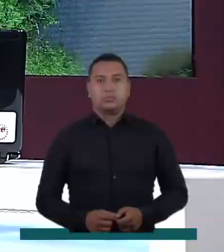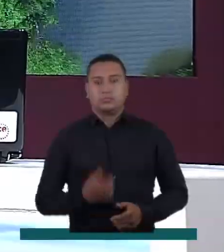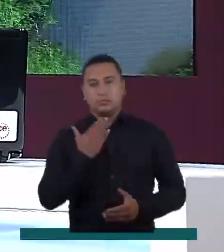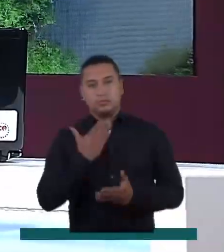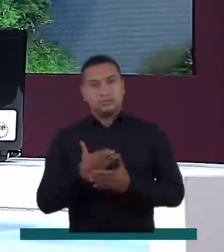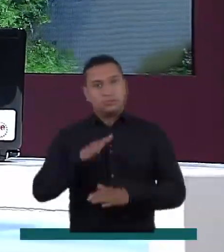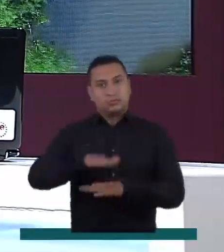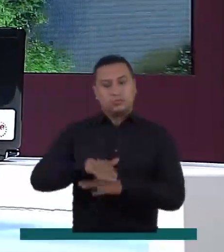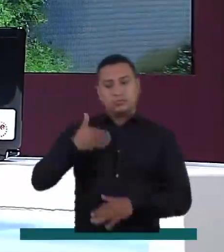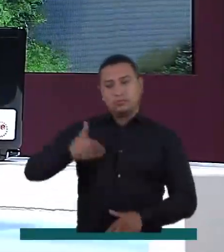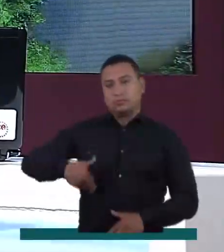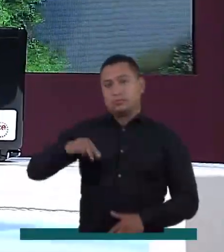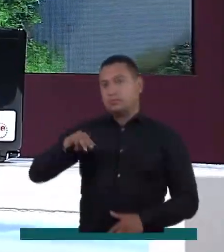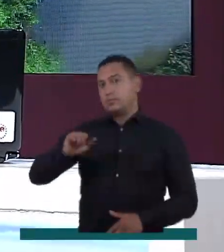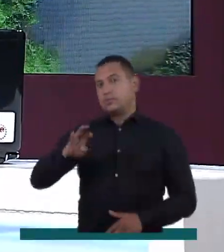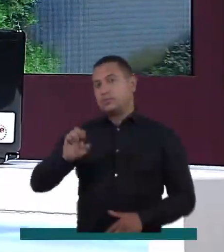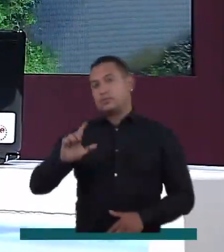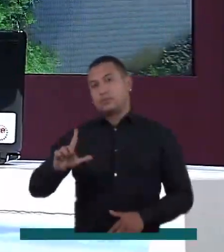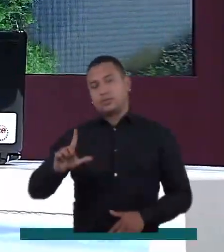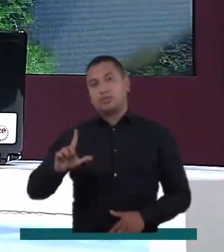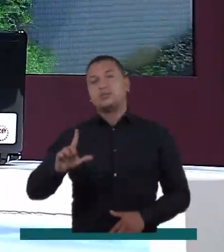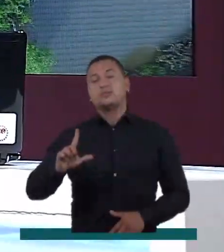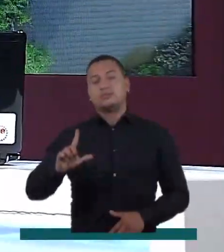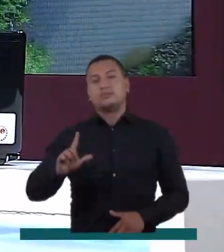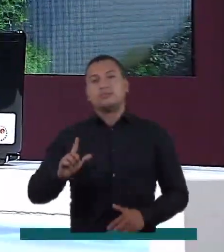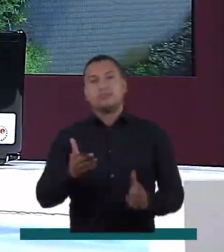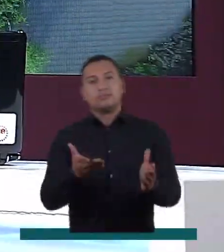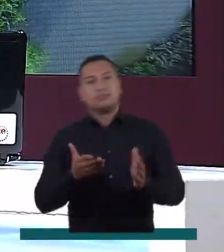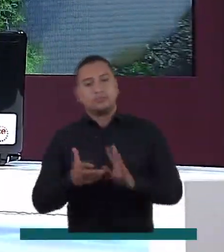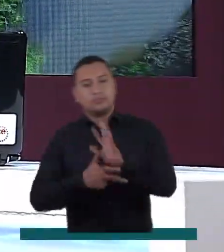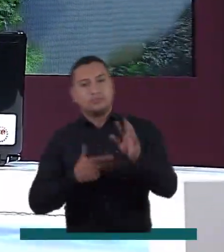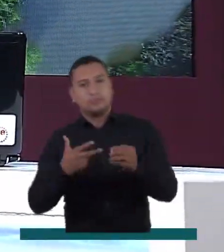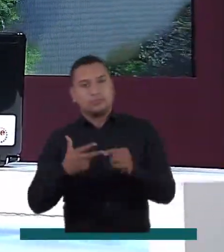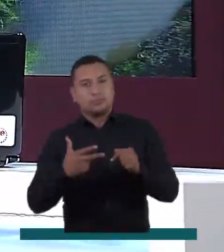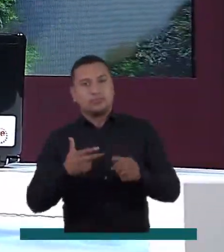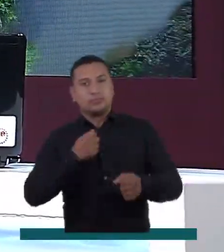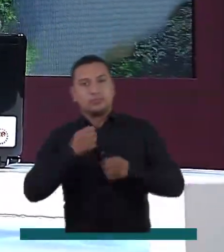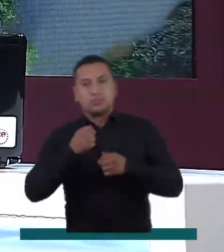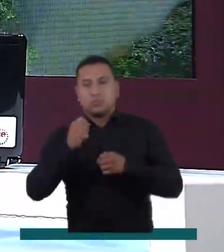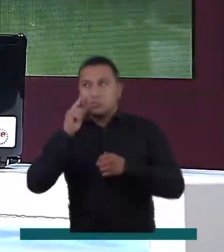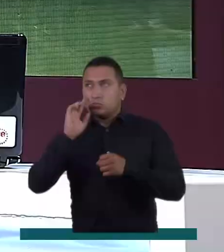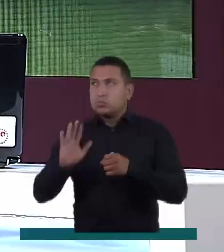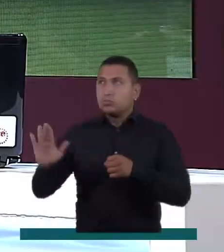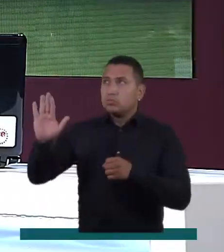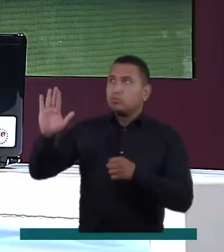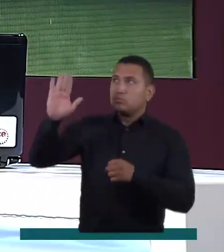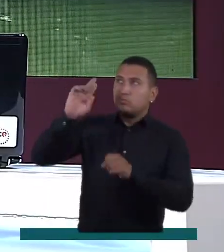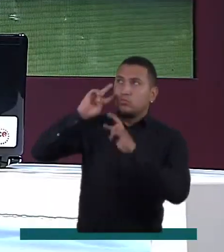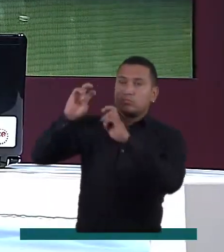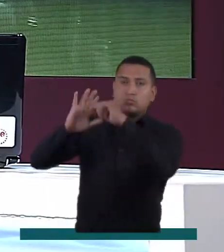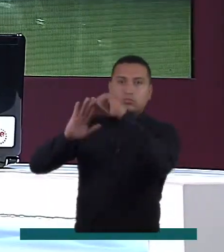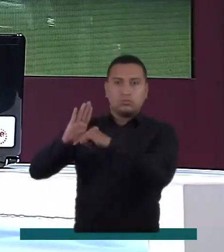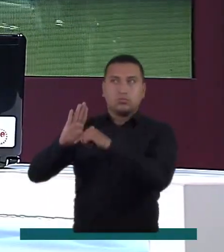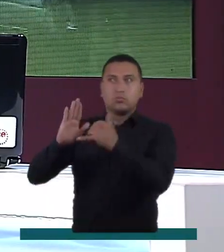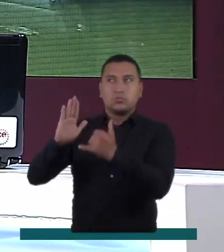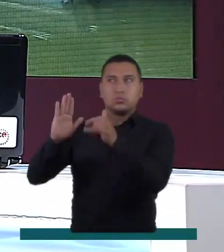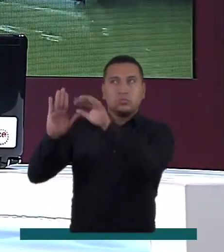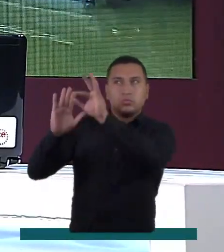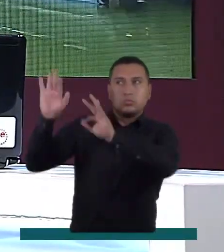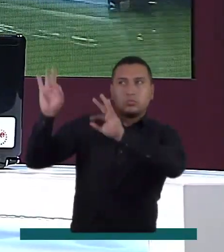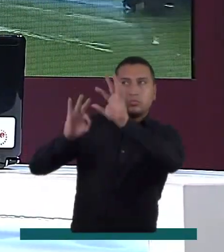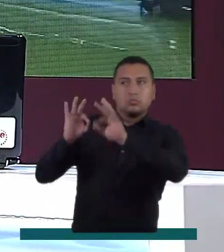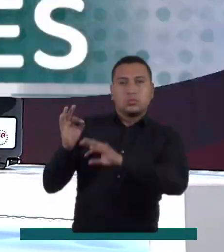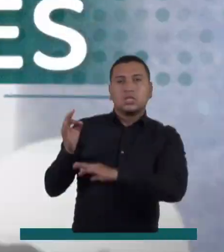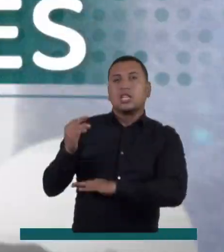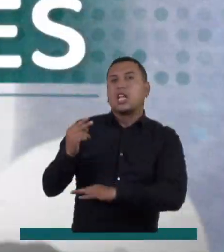Buenas tardes, soy Mabel Kremer y les doy la bienvenida en la C13, periodismo a profundidad en nuestras regiones. Estas son algunas de las historias que tenemos para hoy.